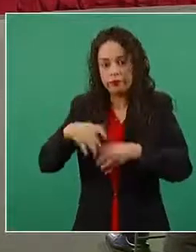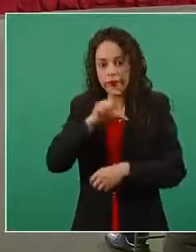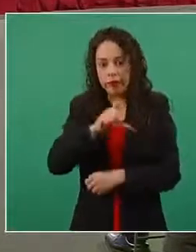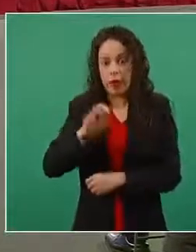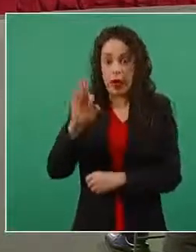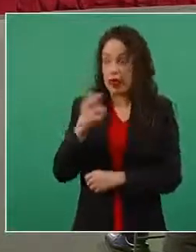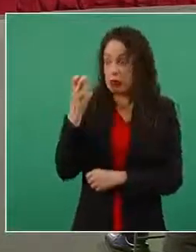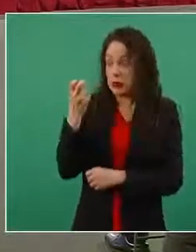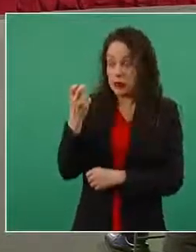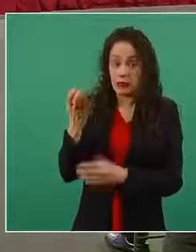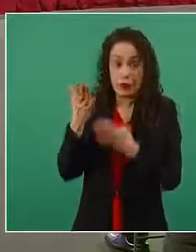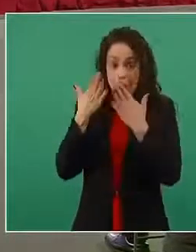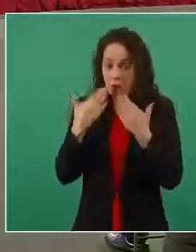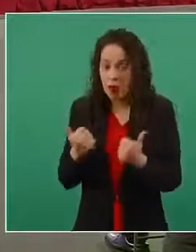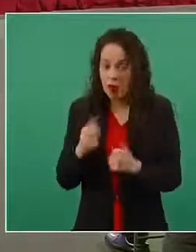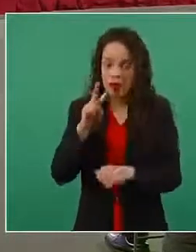difícil.